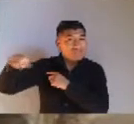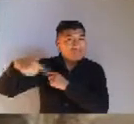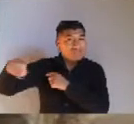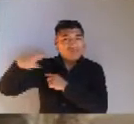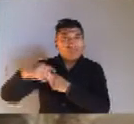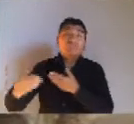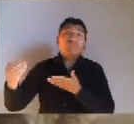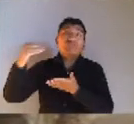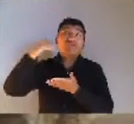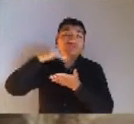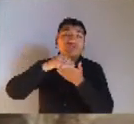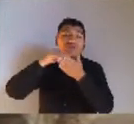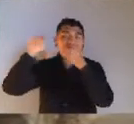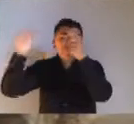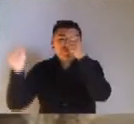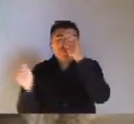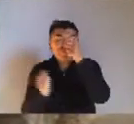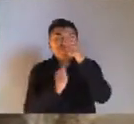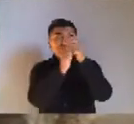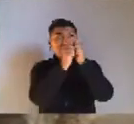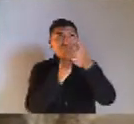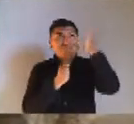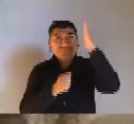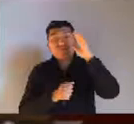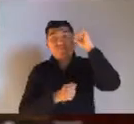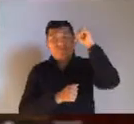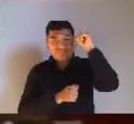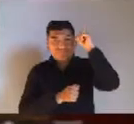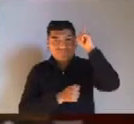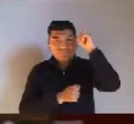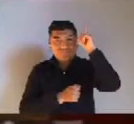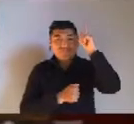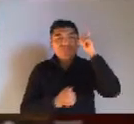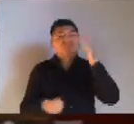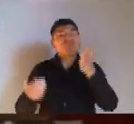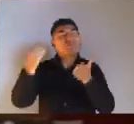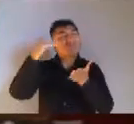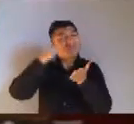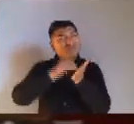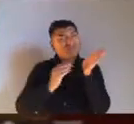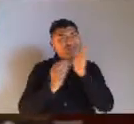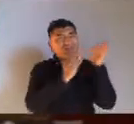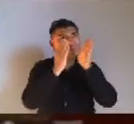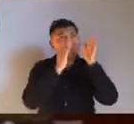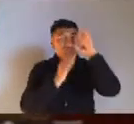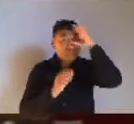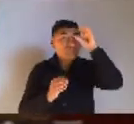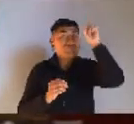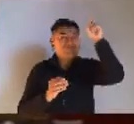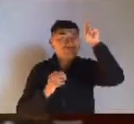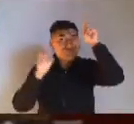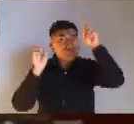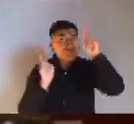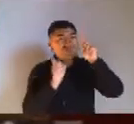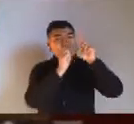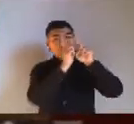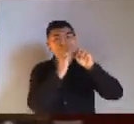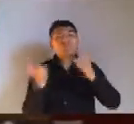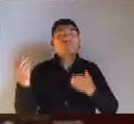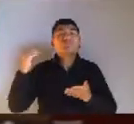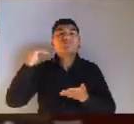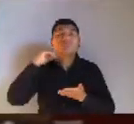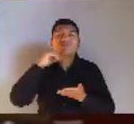nuevamente volverán a Dios, se retornarán a Él, encontrarán